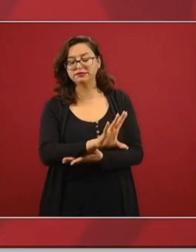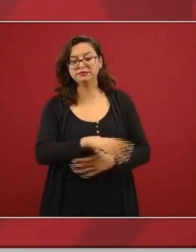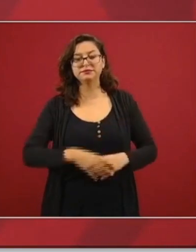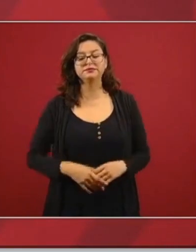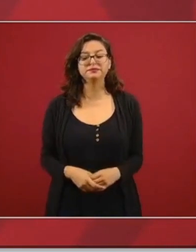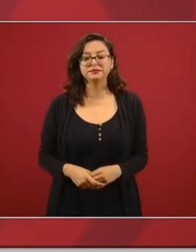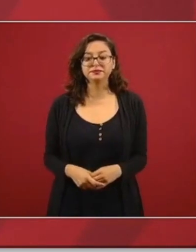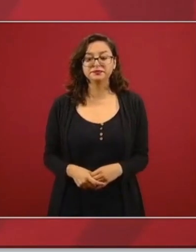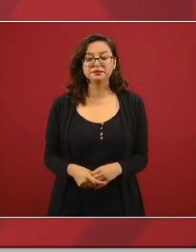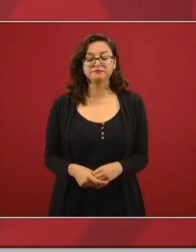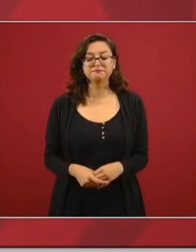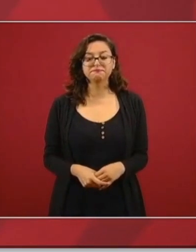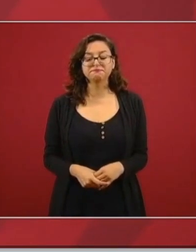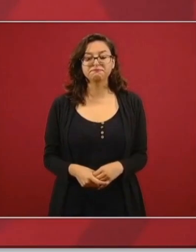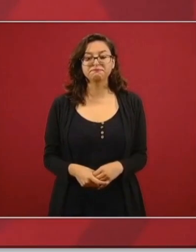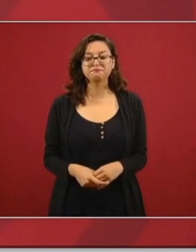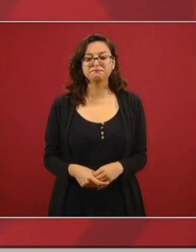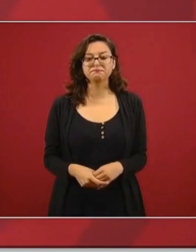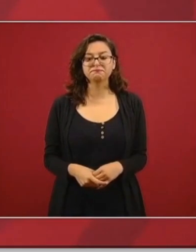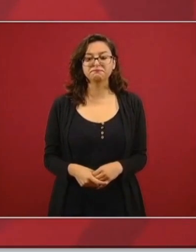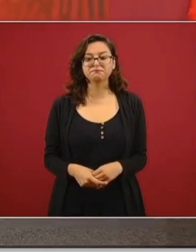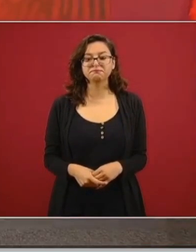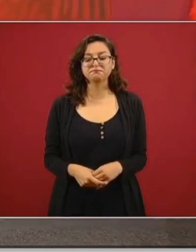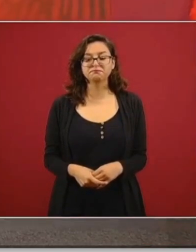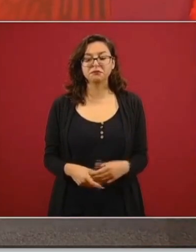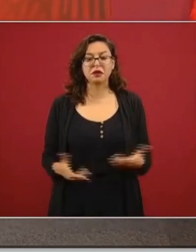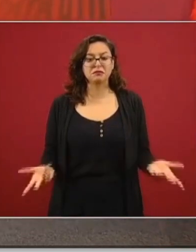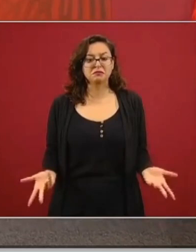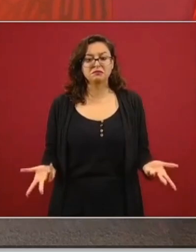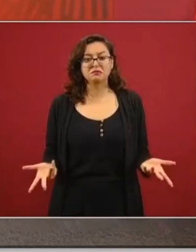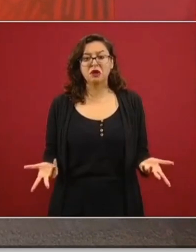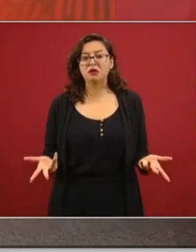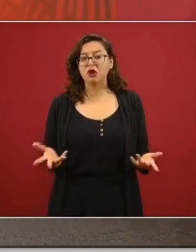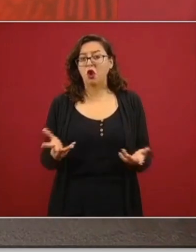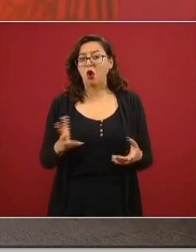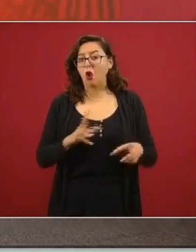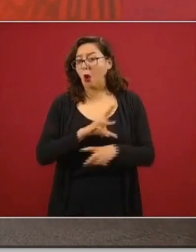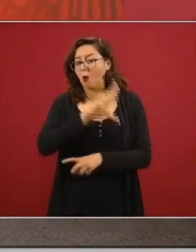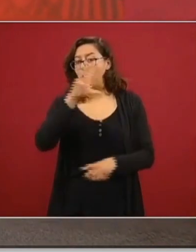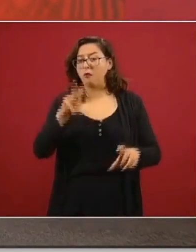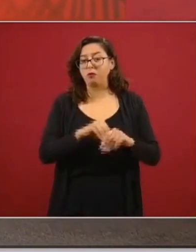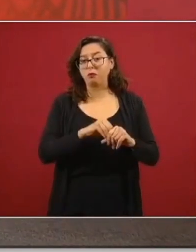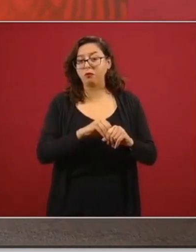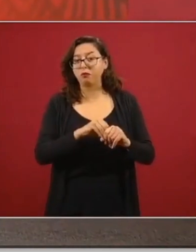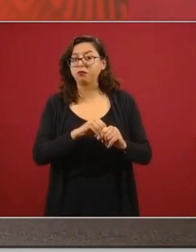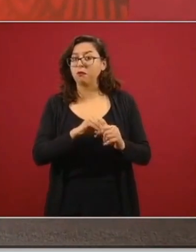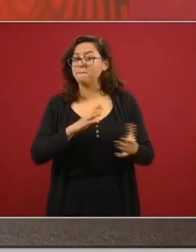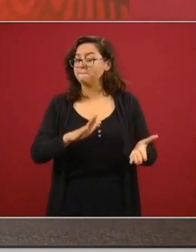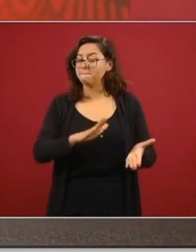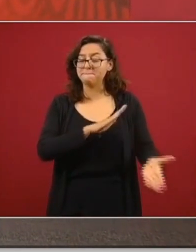si no, de manera definitiva, para ser